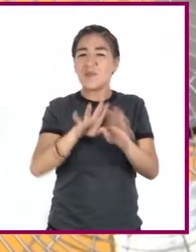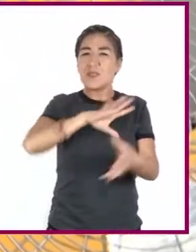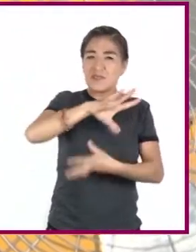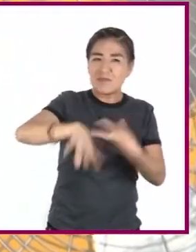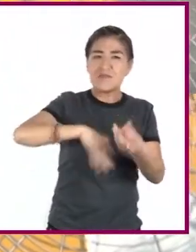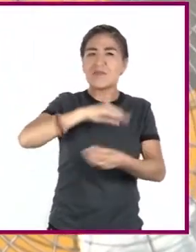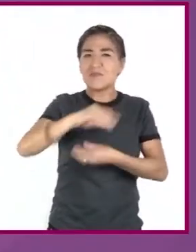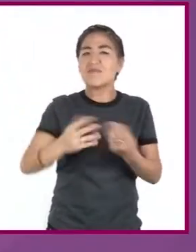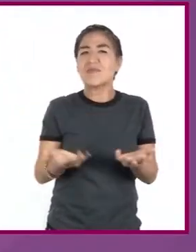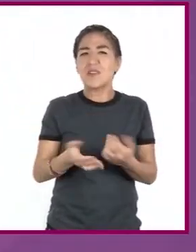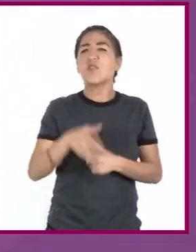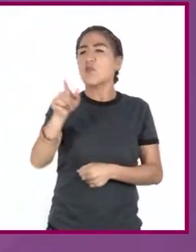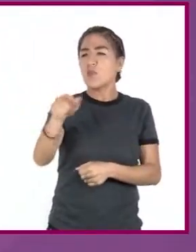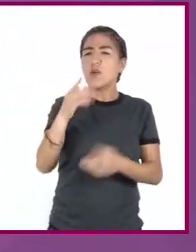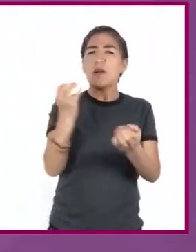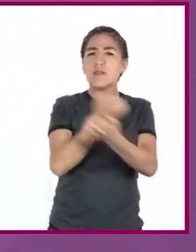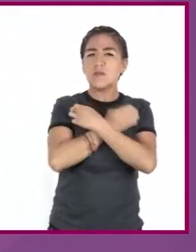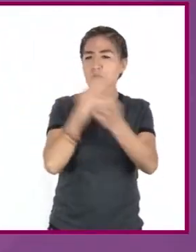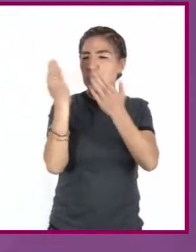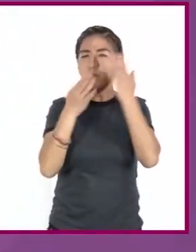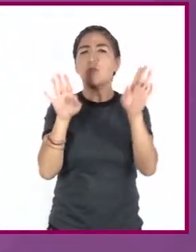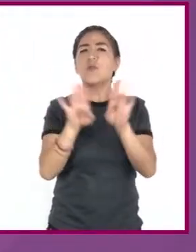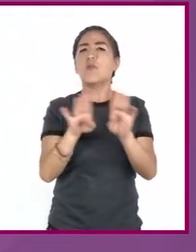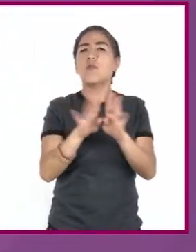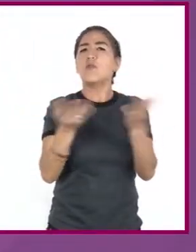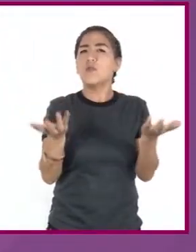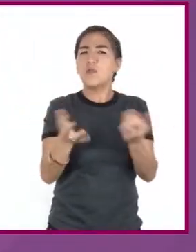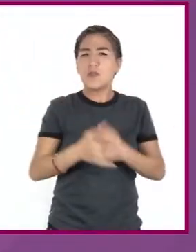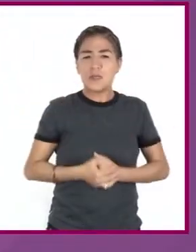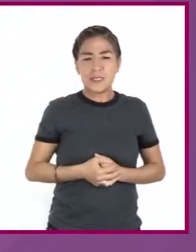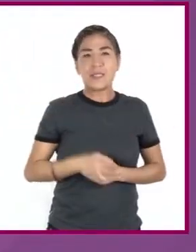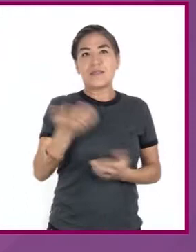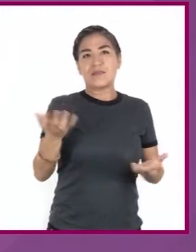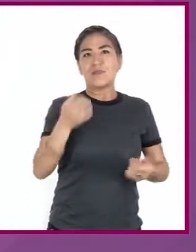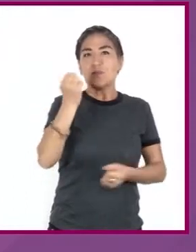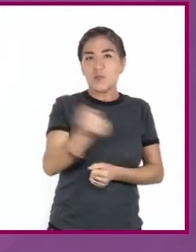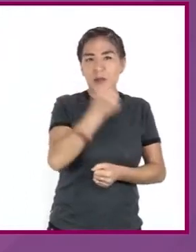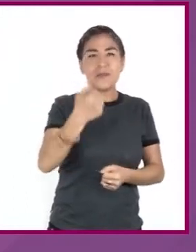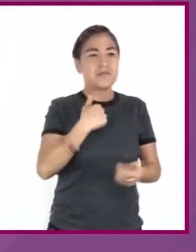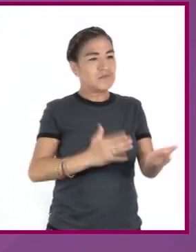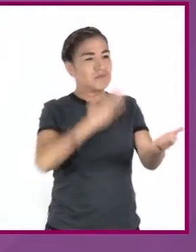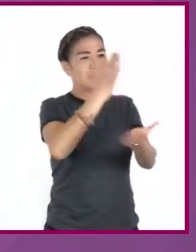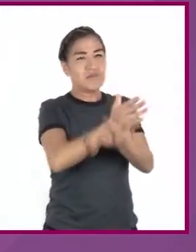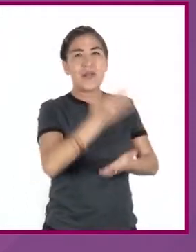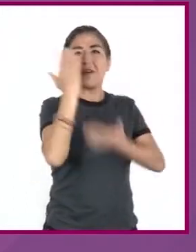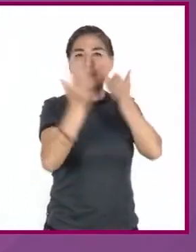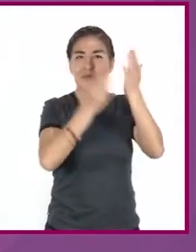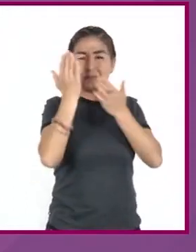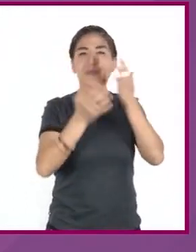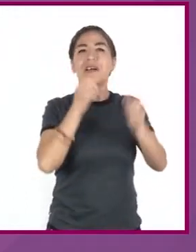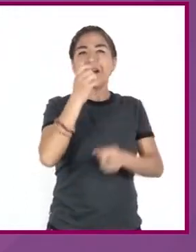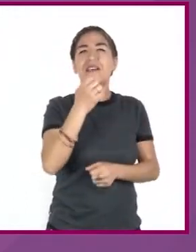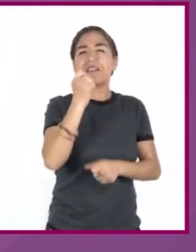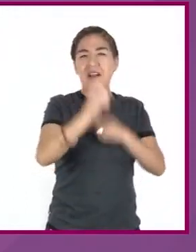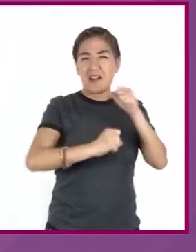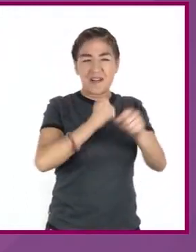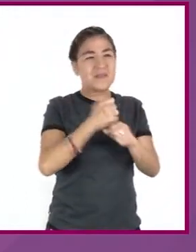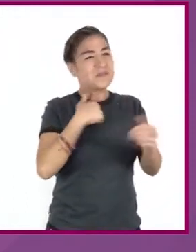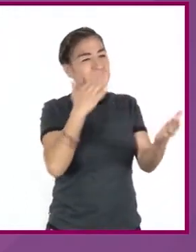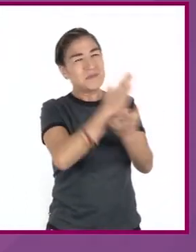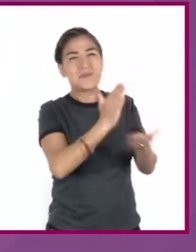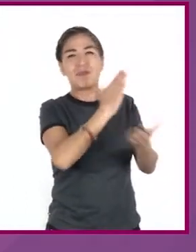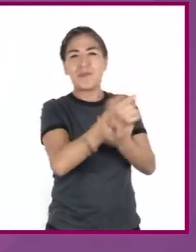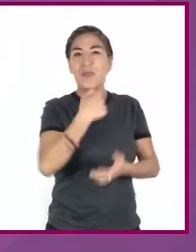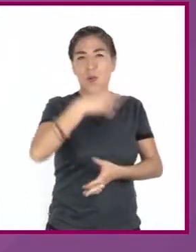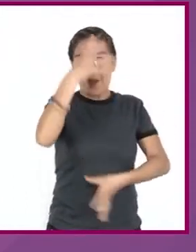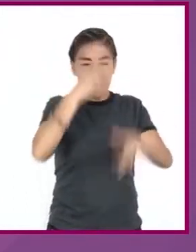su educación? Siendo honestos, tuve suerte de poder asistir a la escuela algunos años, en los que aprendí a leer y